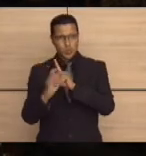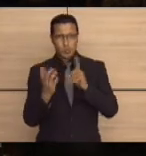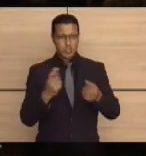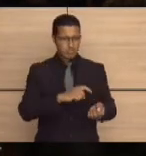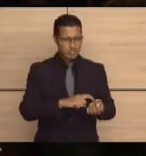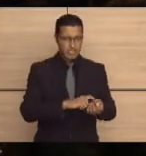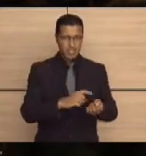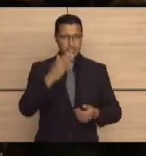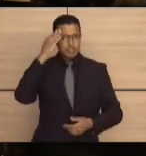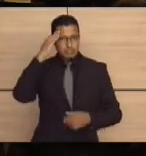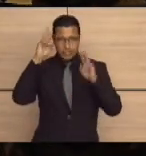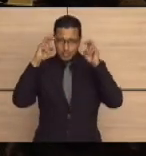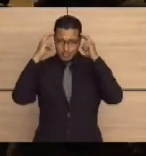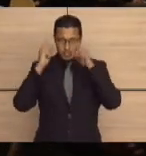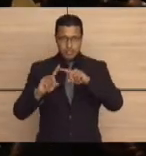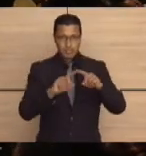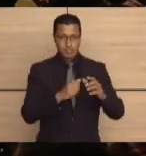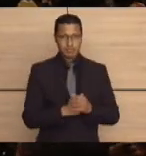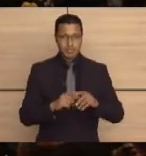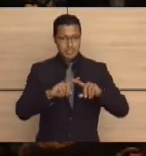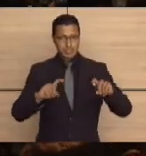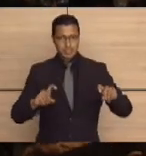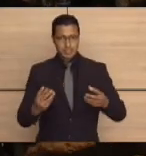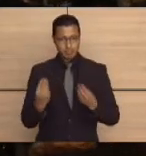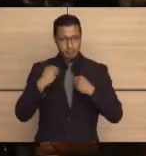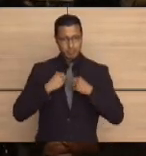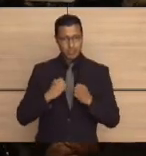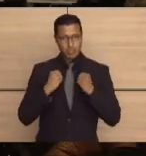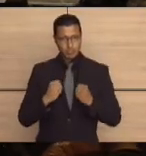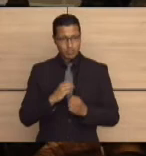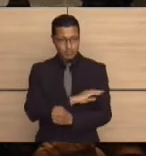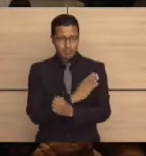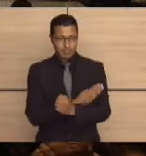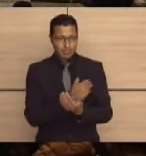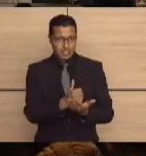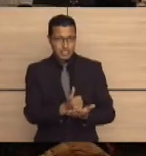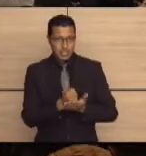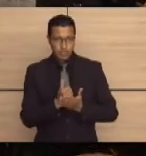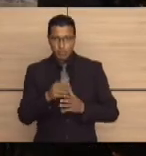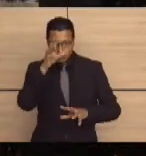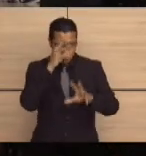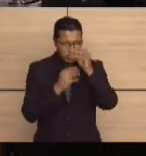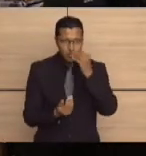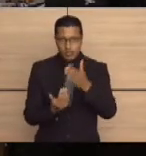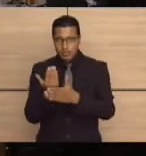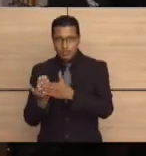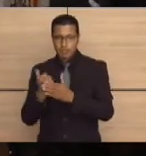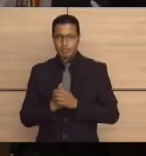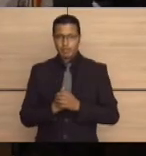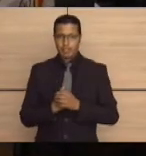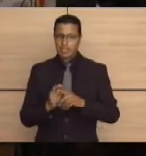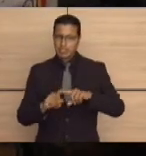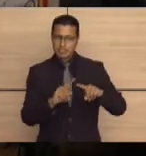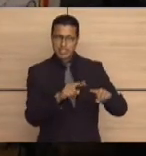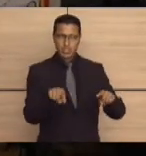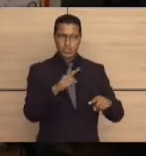razas. La diversidad nos hace más fuertes, nos da acceso a más formas de conocimientos y saberes, a maneras diferentes de